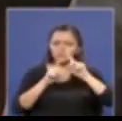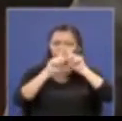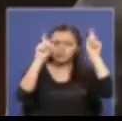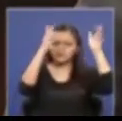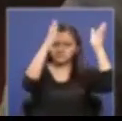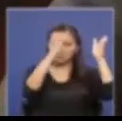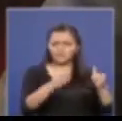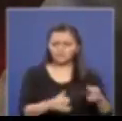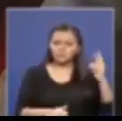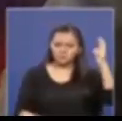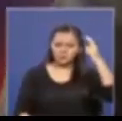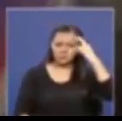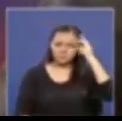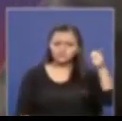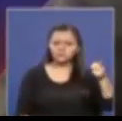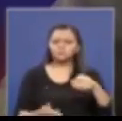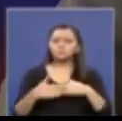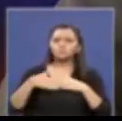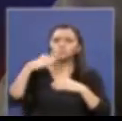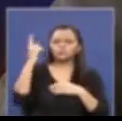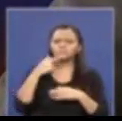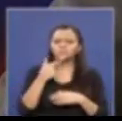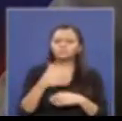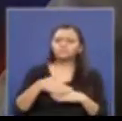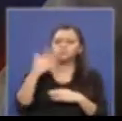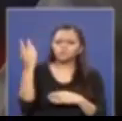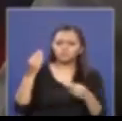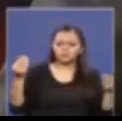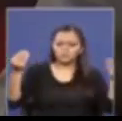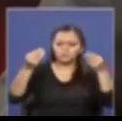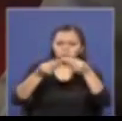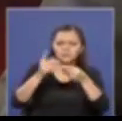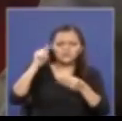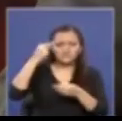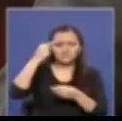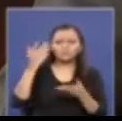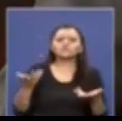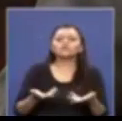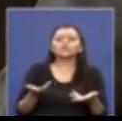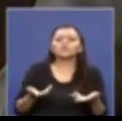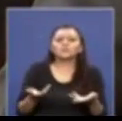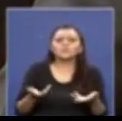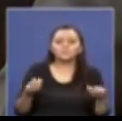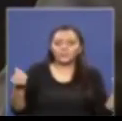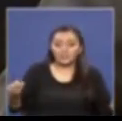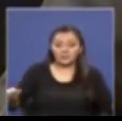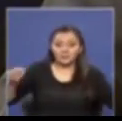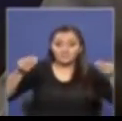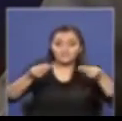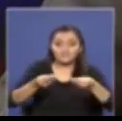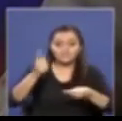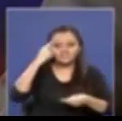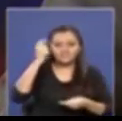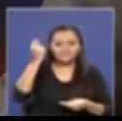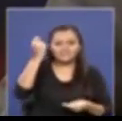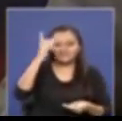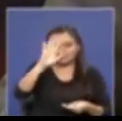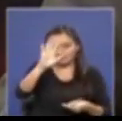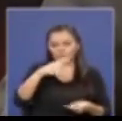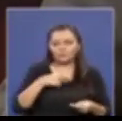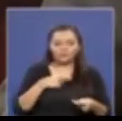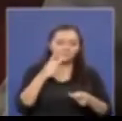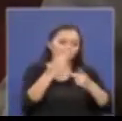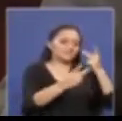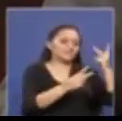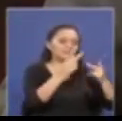empresarios, que esto, habían exceso de subsidios como esto. Y esto, ¿de dónde sale? ¿De dónde surge? ¿Cómo nos enteramos? En mi visita a